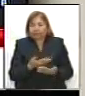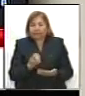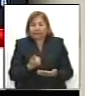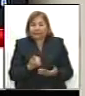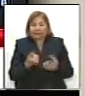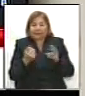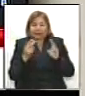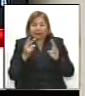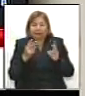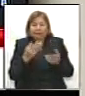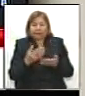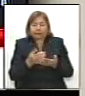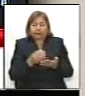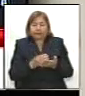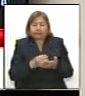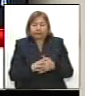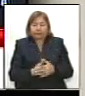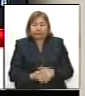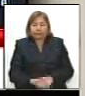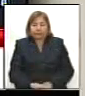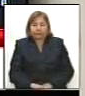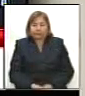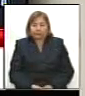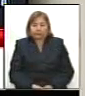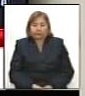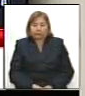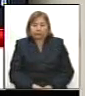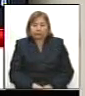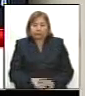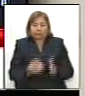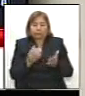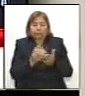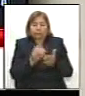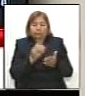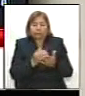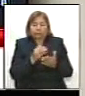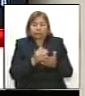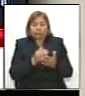tema de la Comisión de Constitución,